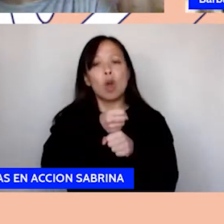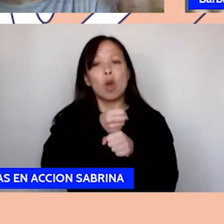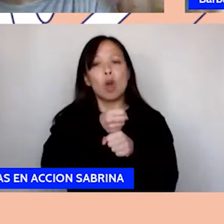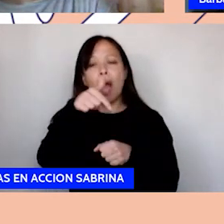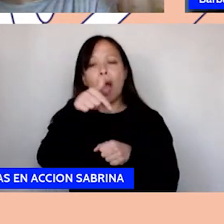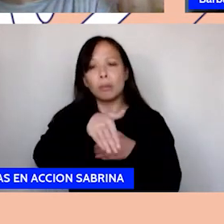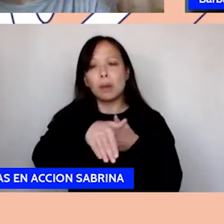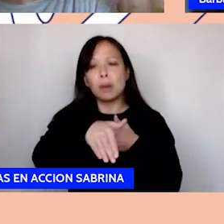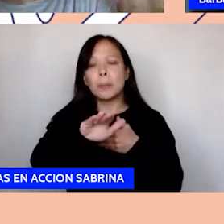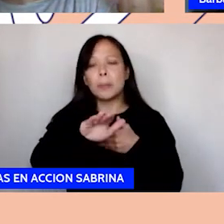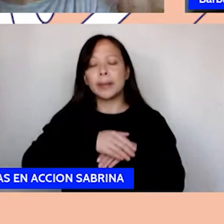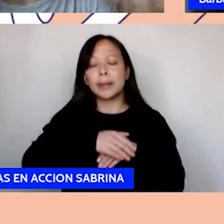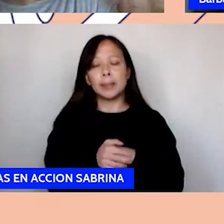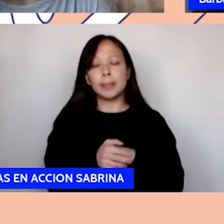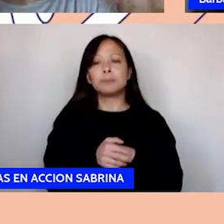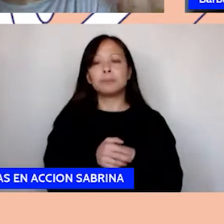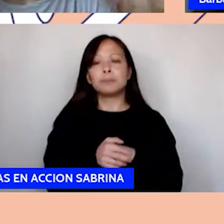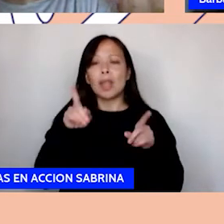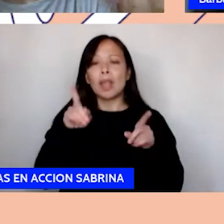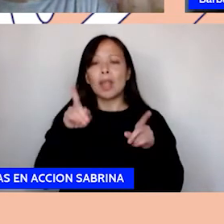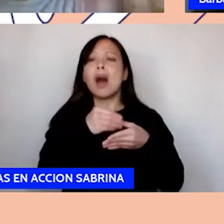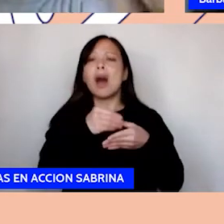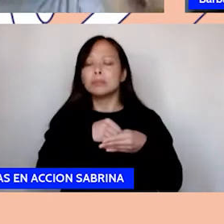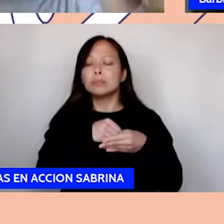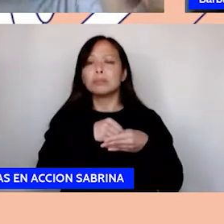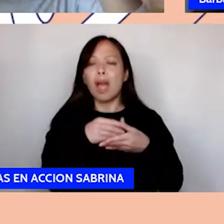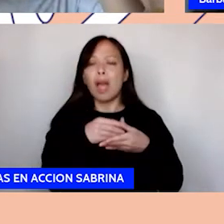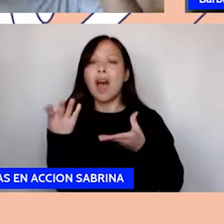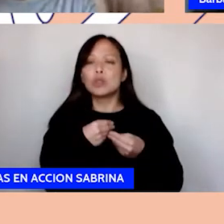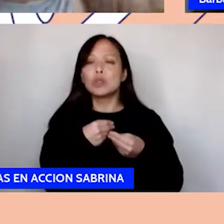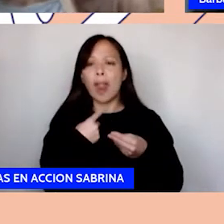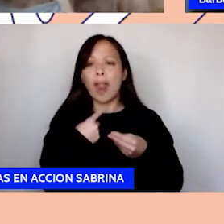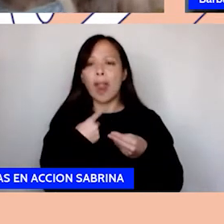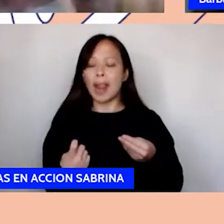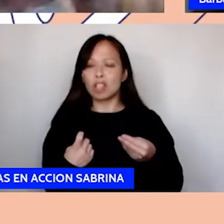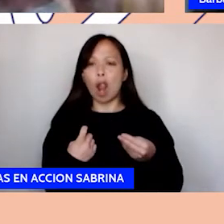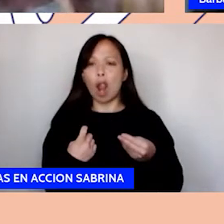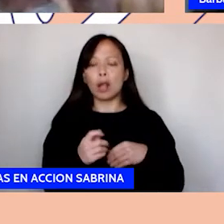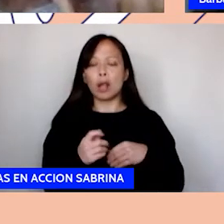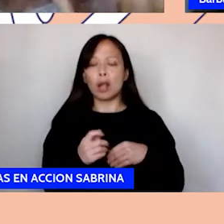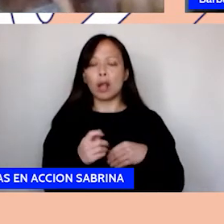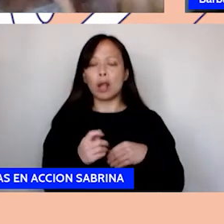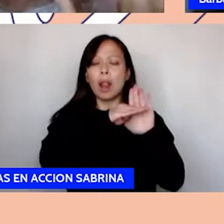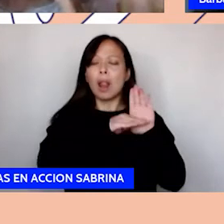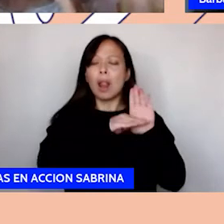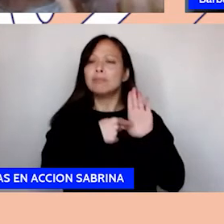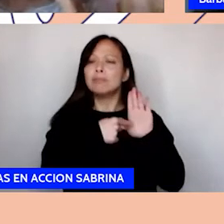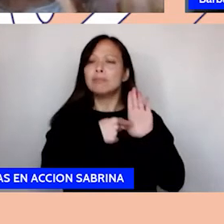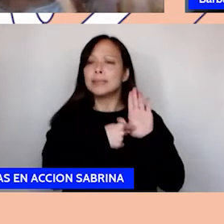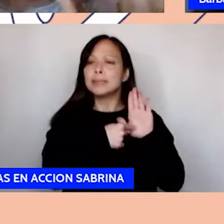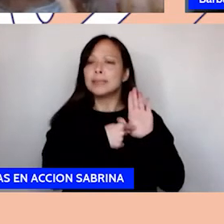arena en hacerlo en español, ¿no? Que también es una comunidad que necesita como más apoyo, me